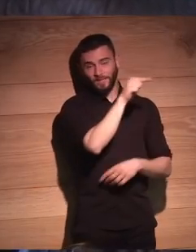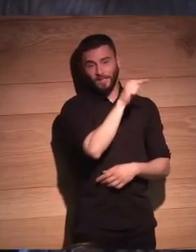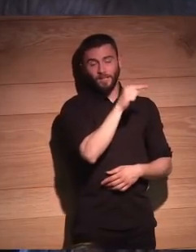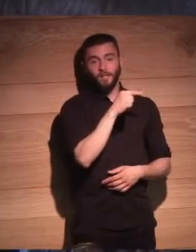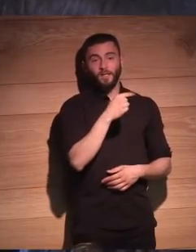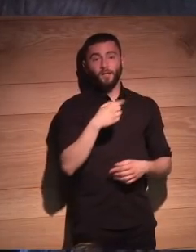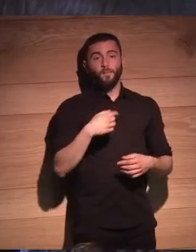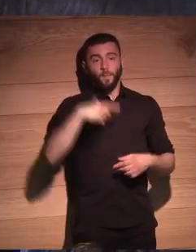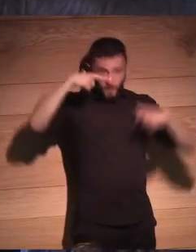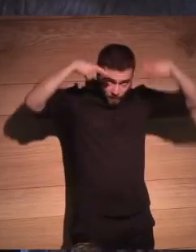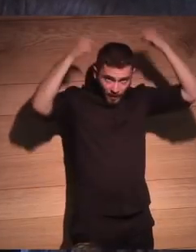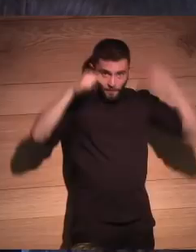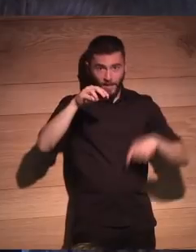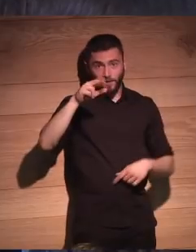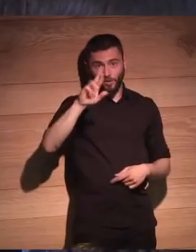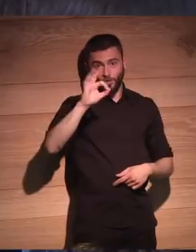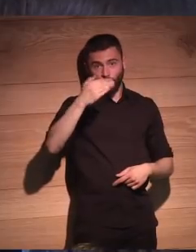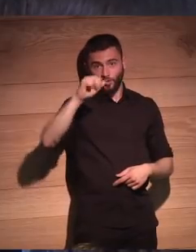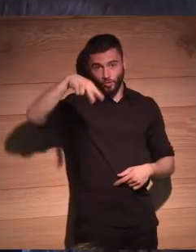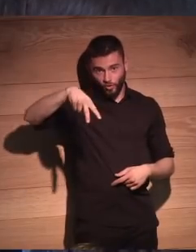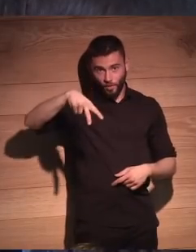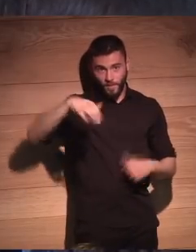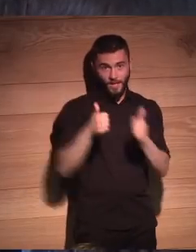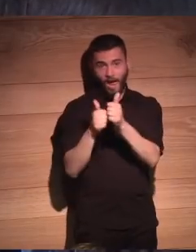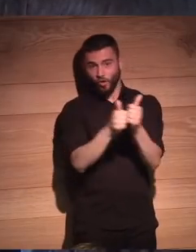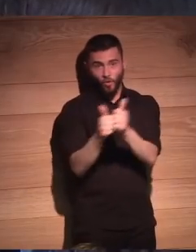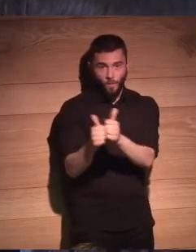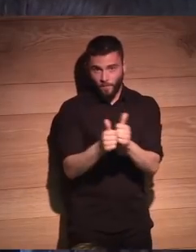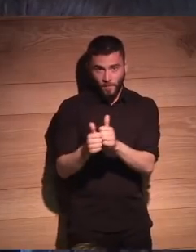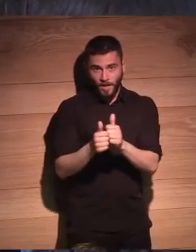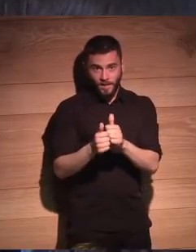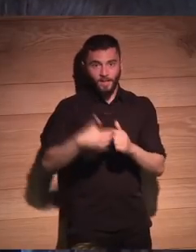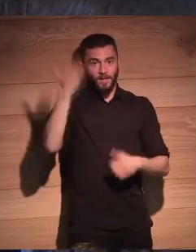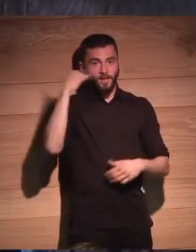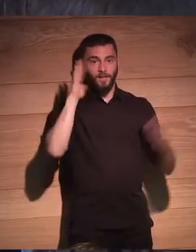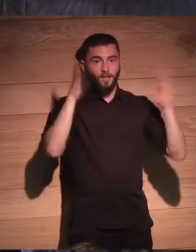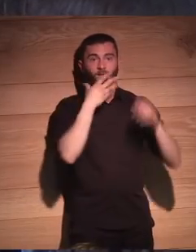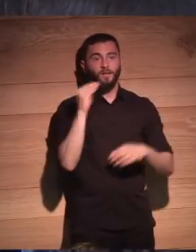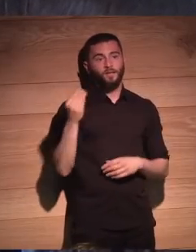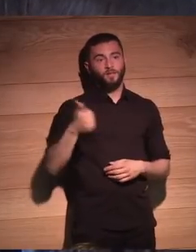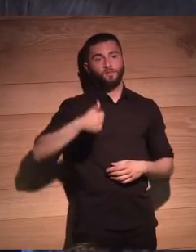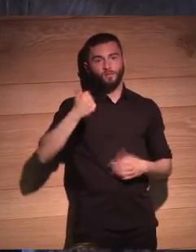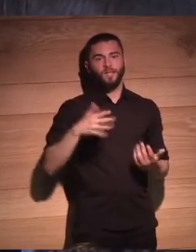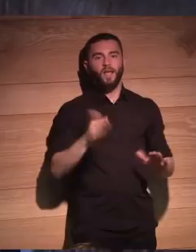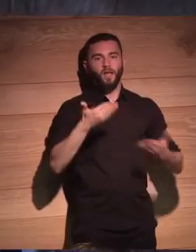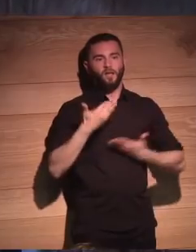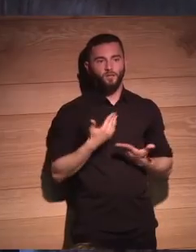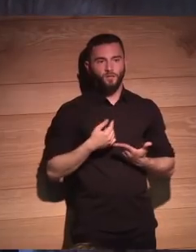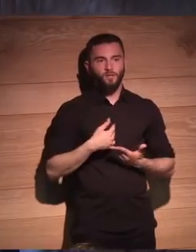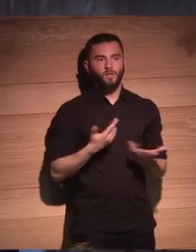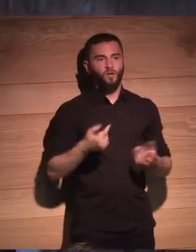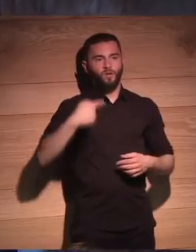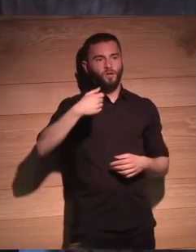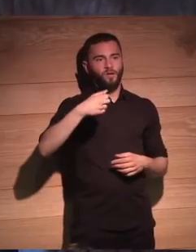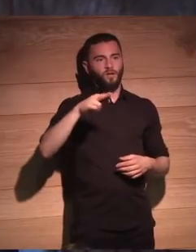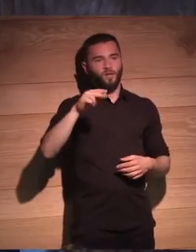cuando eres adolescente, que haya un personaje tipo Robin o tipo, por ejemplo, Pedrín en Roberto Alcázar y Pedrín, o tipo Fernando en El Guerrero Antifaz.